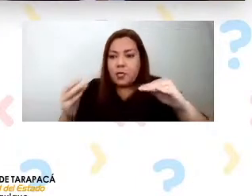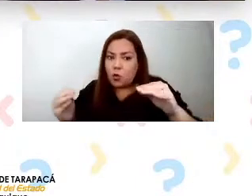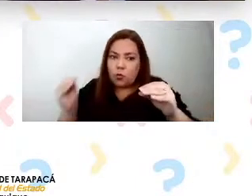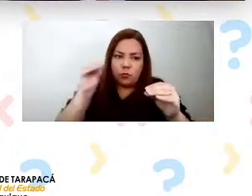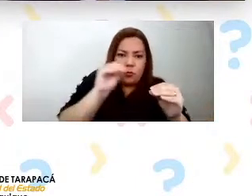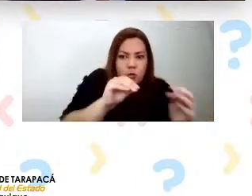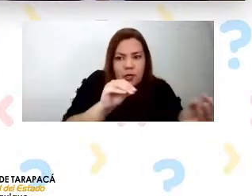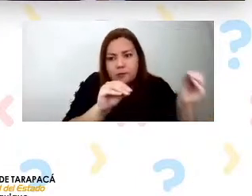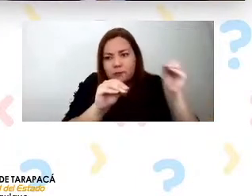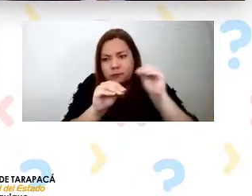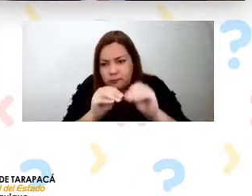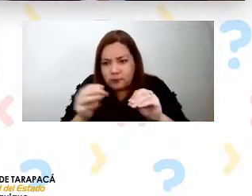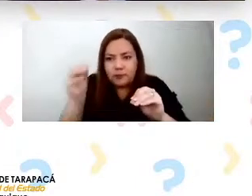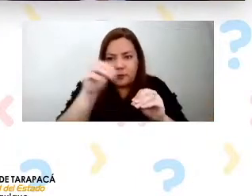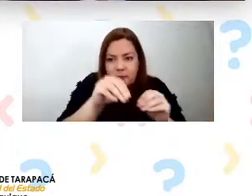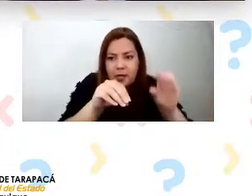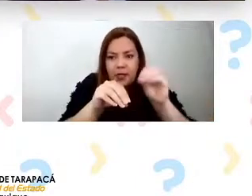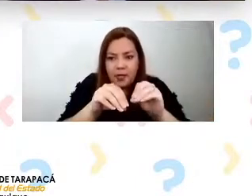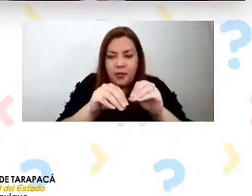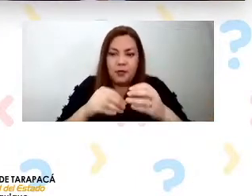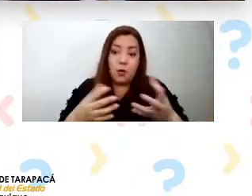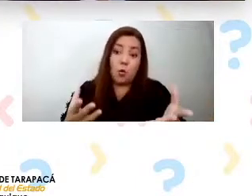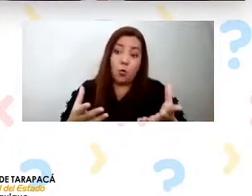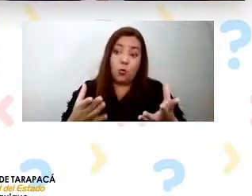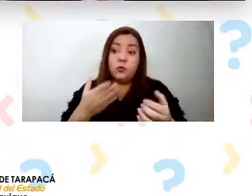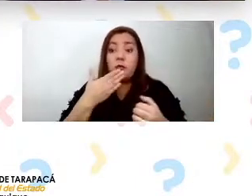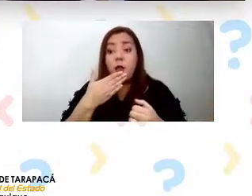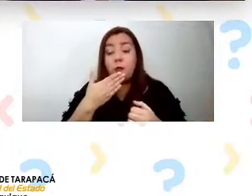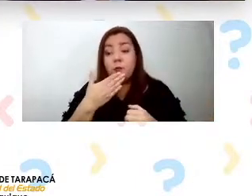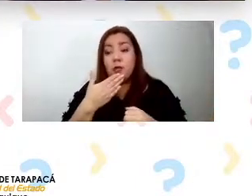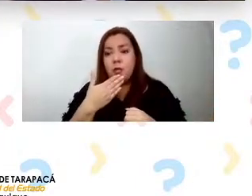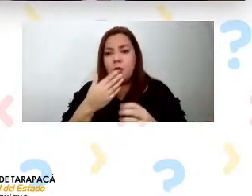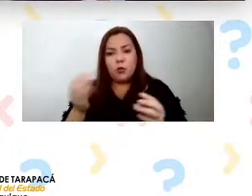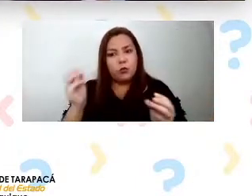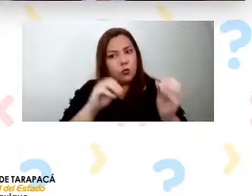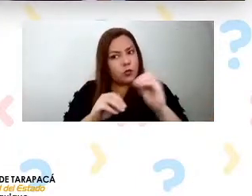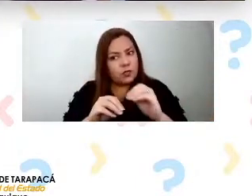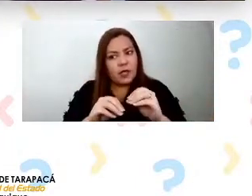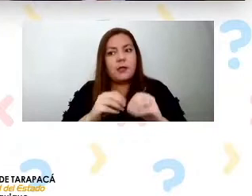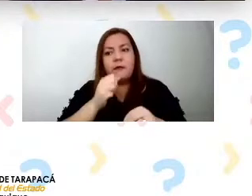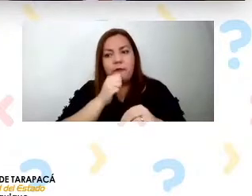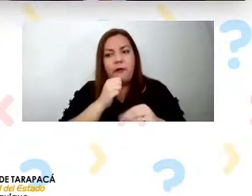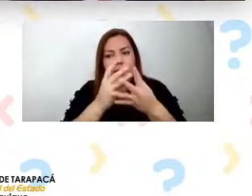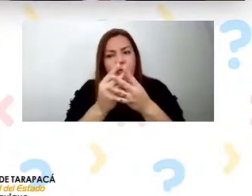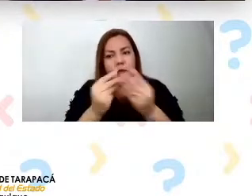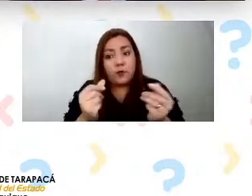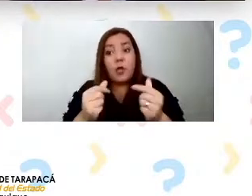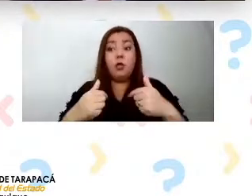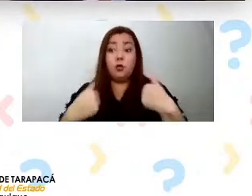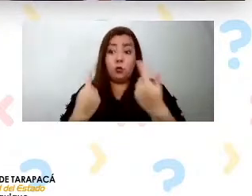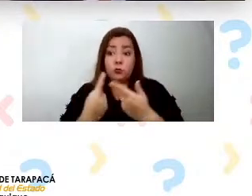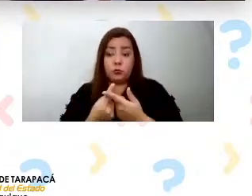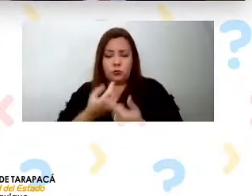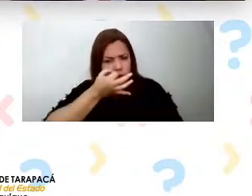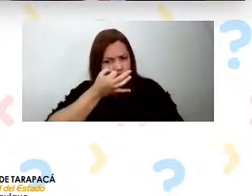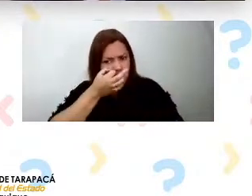sustancias disueltas en ellas, o bien sustancias que no están disueltas y nosotros somos capaces de